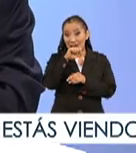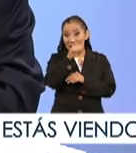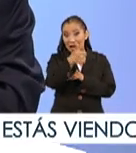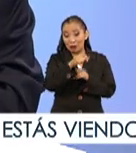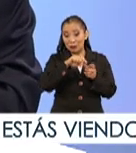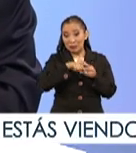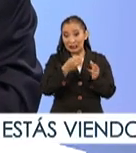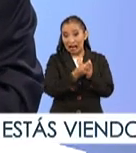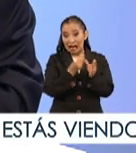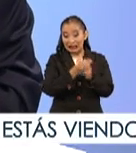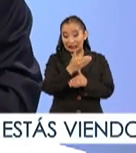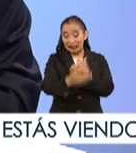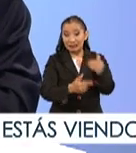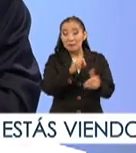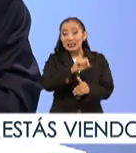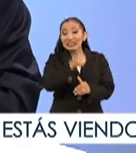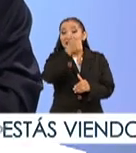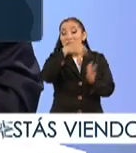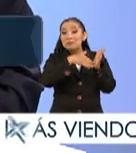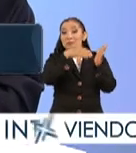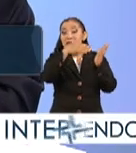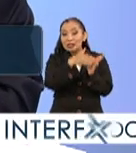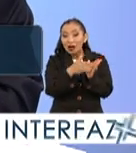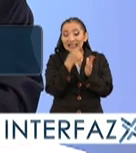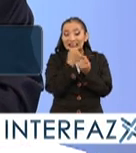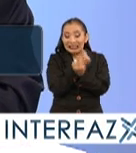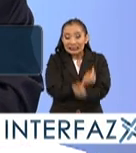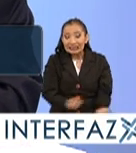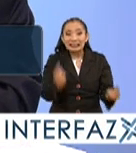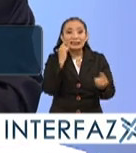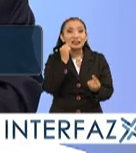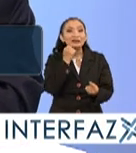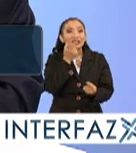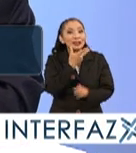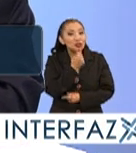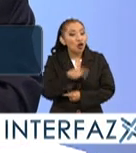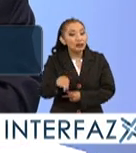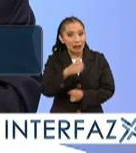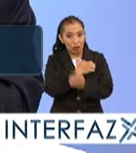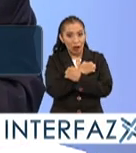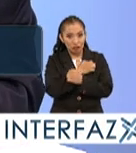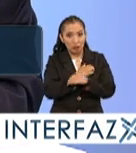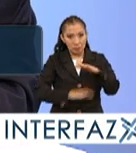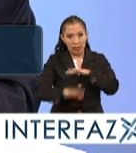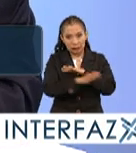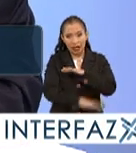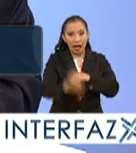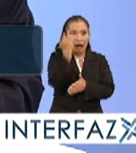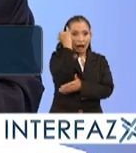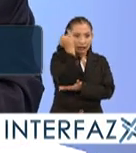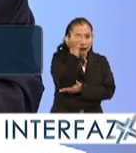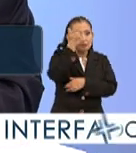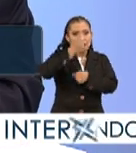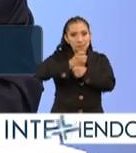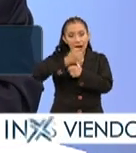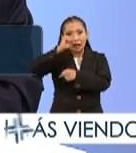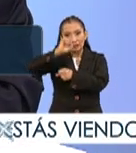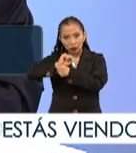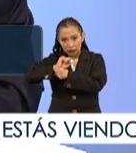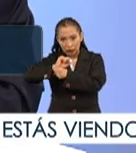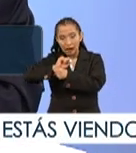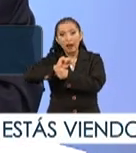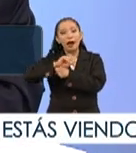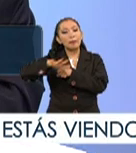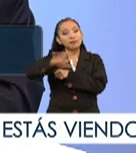de agosto porque casi 26 millones de niñas y niños de educación básica, de preescolar, de primaria y de